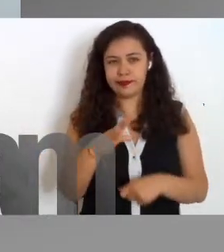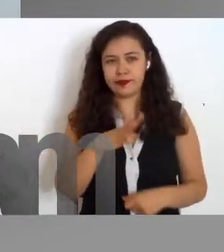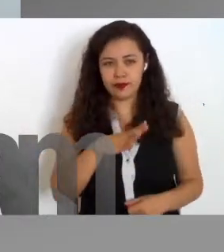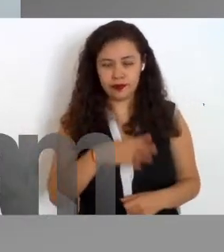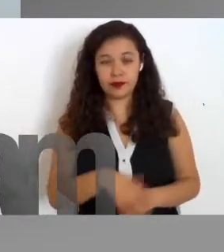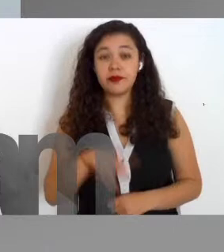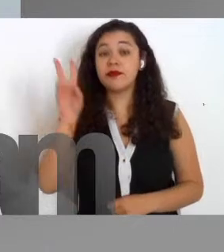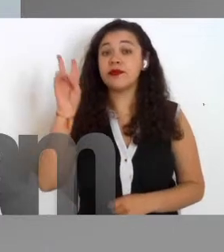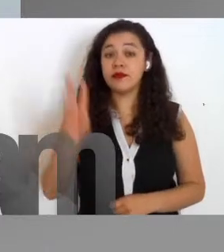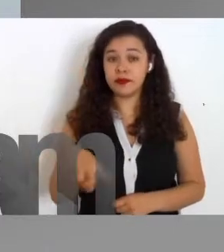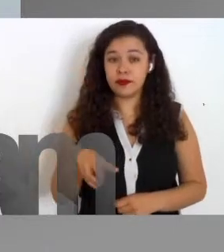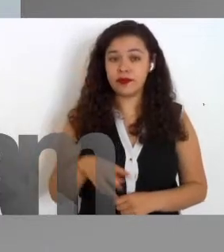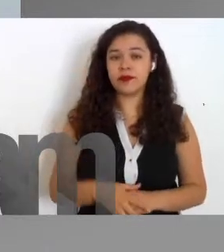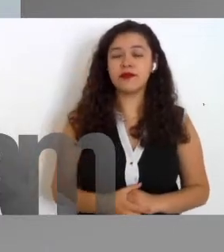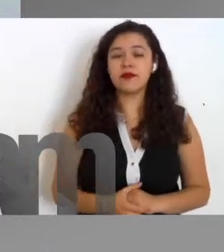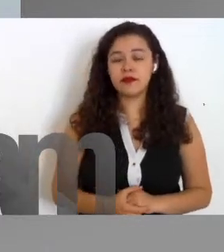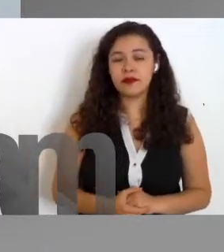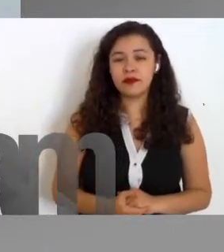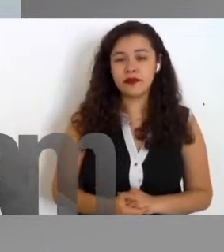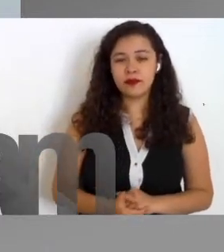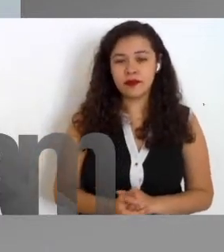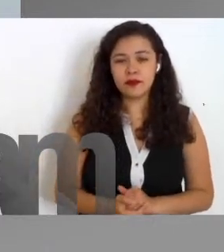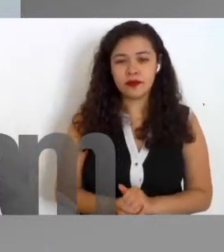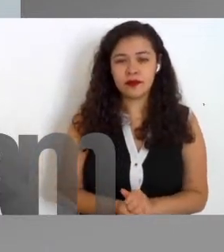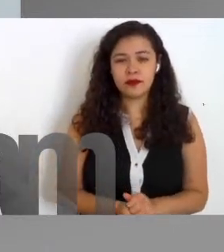efecto, no podemos